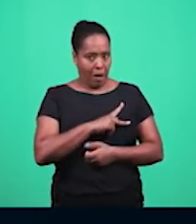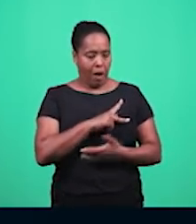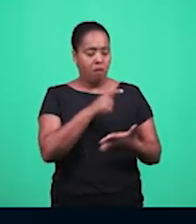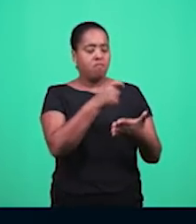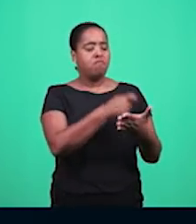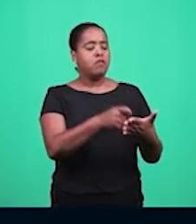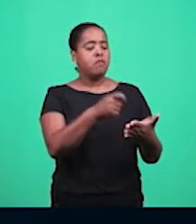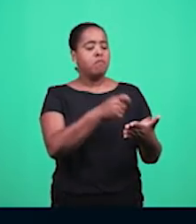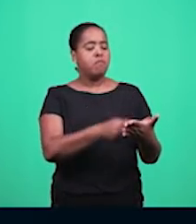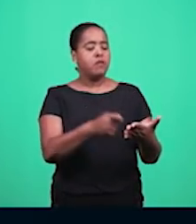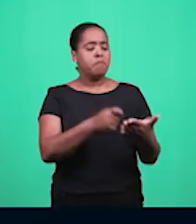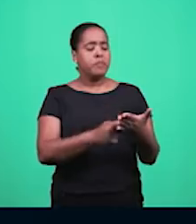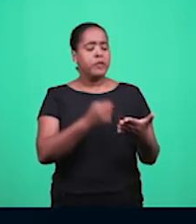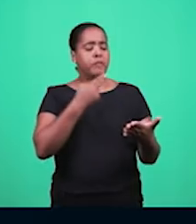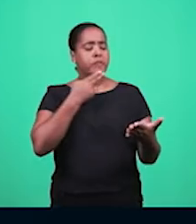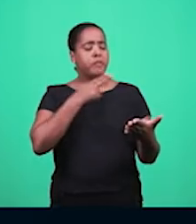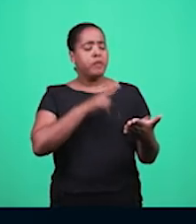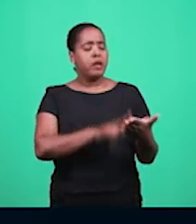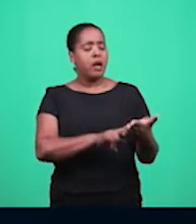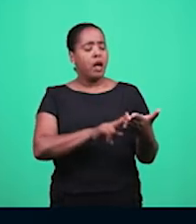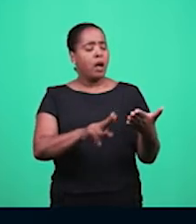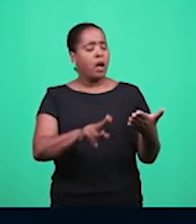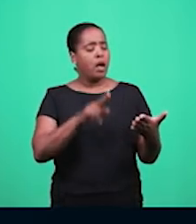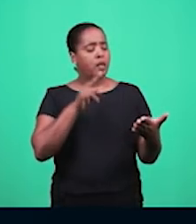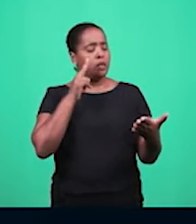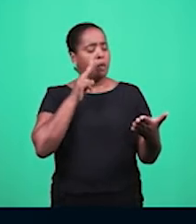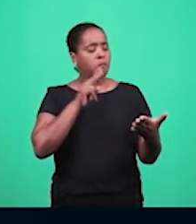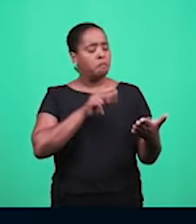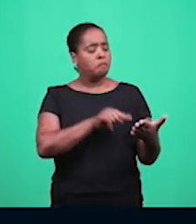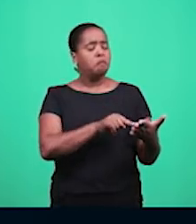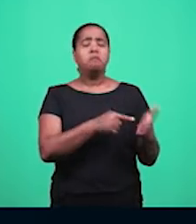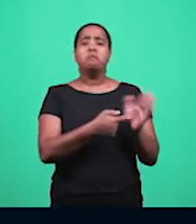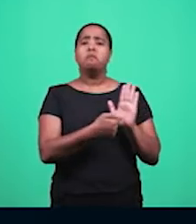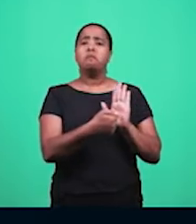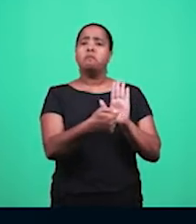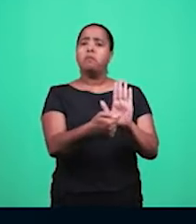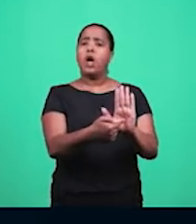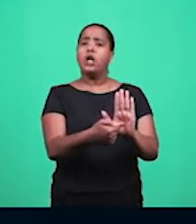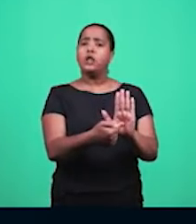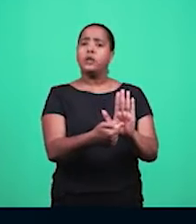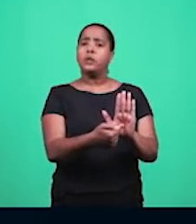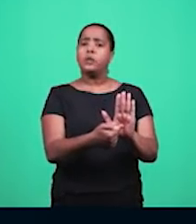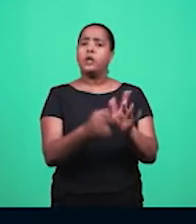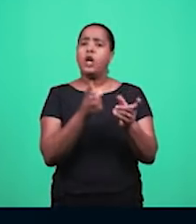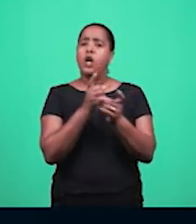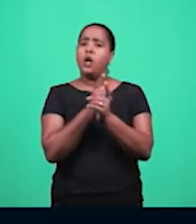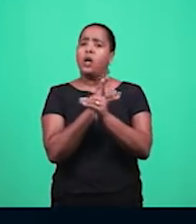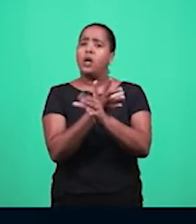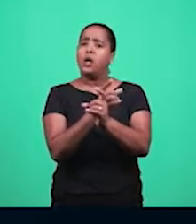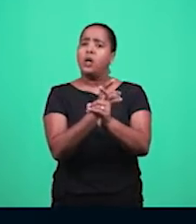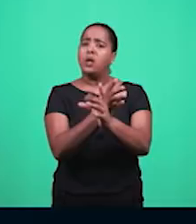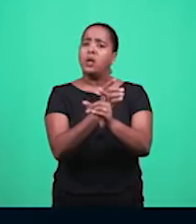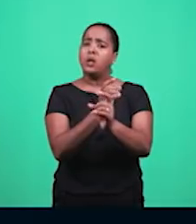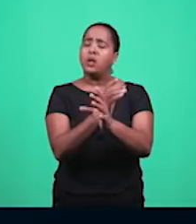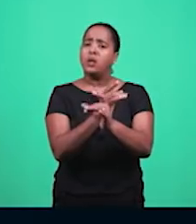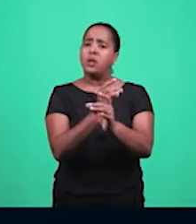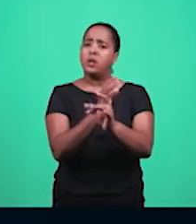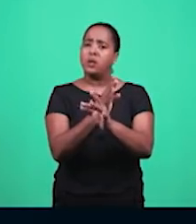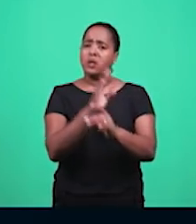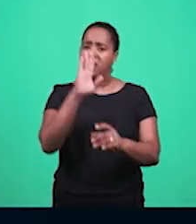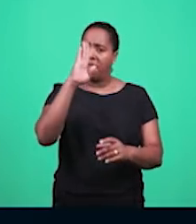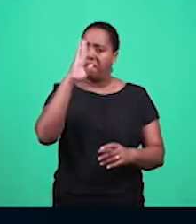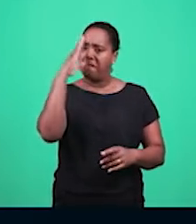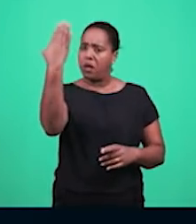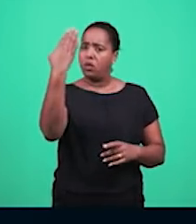esta carta y es una carta que advierte sobre las falsas doctrinas sobre todo